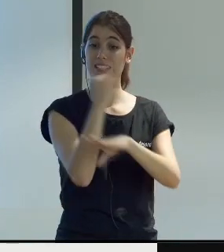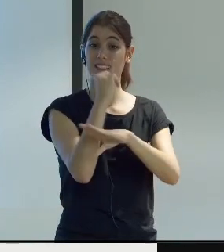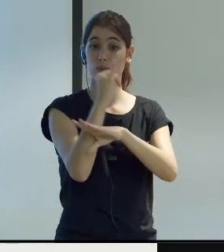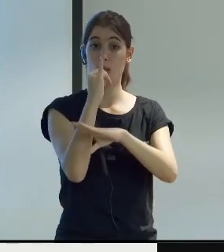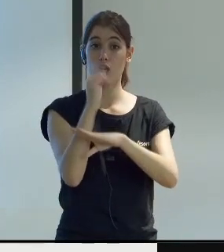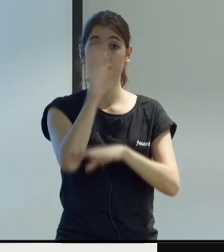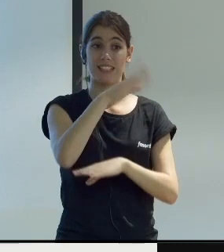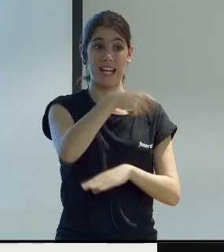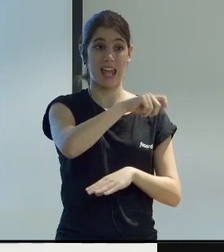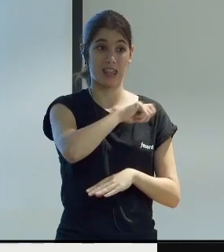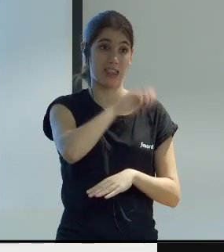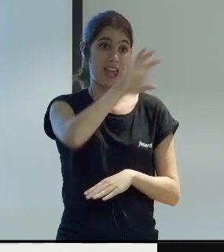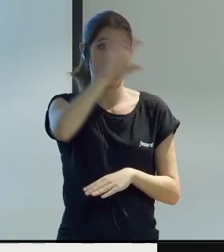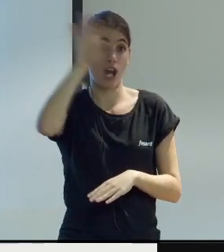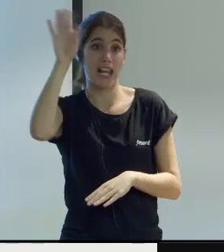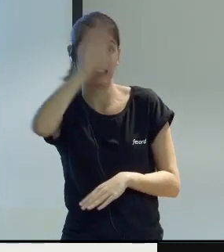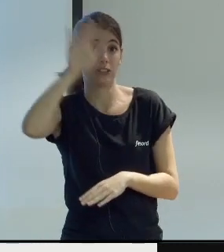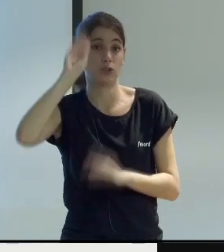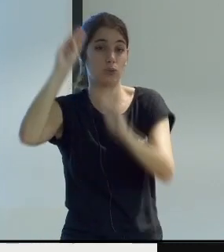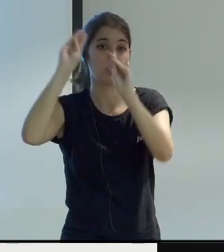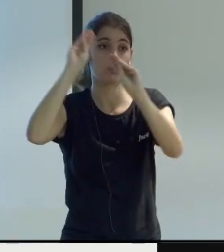instituciones nacionales y tienen una cuota